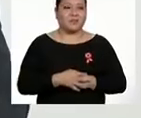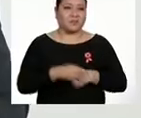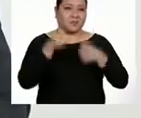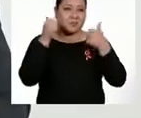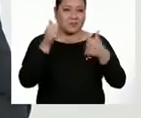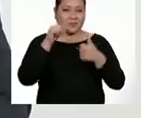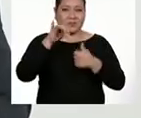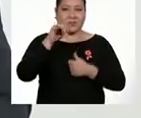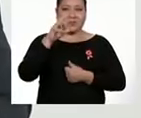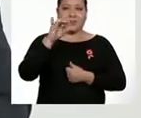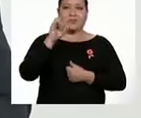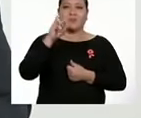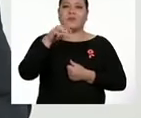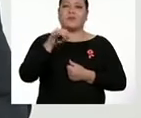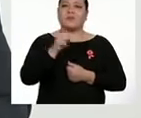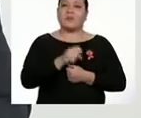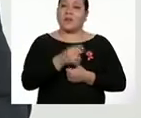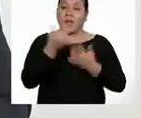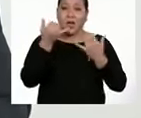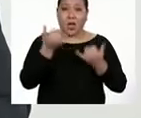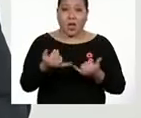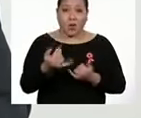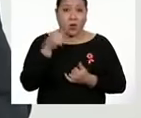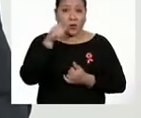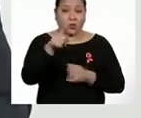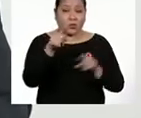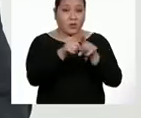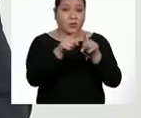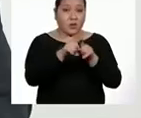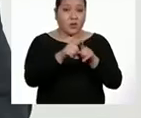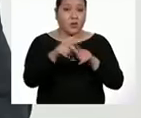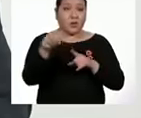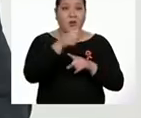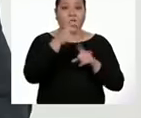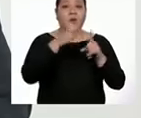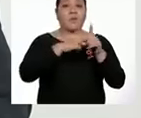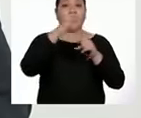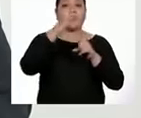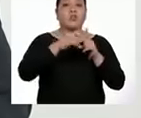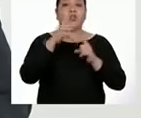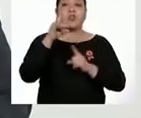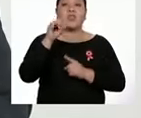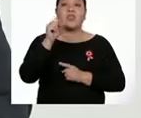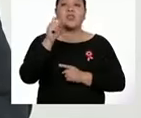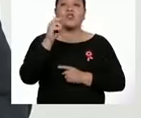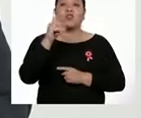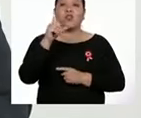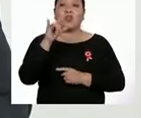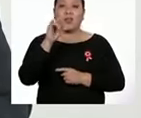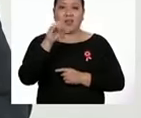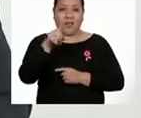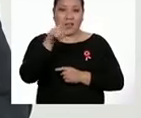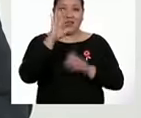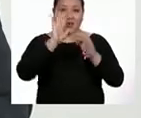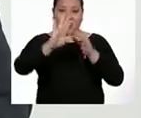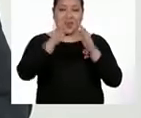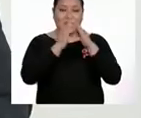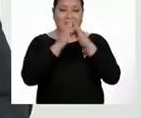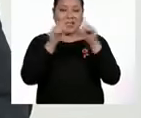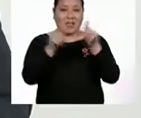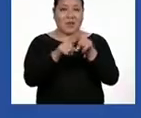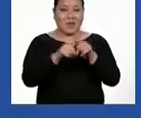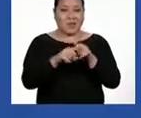Muy bien, Yaremis. ¿Qué te parece si ahora haces lo mismo con la presión diastólica? Y en casa también, chicas y